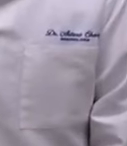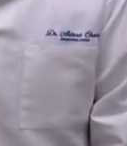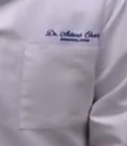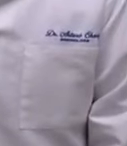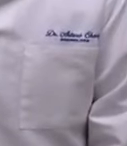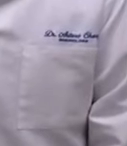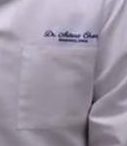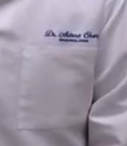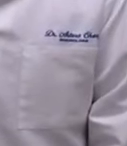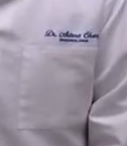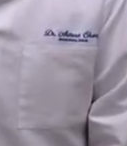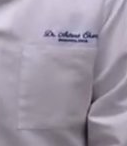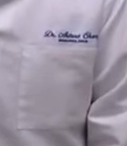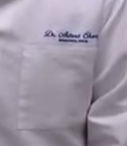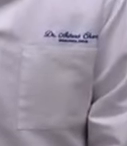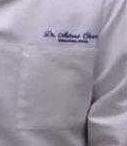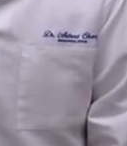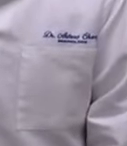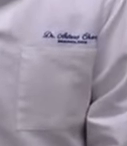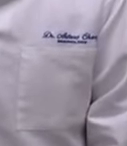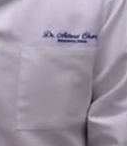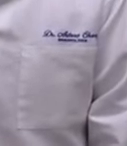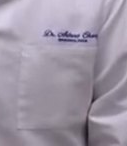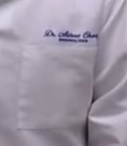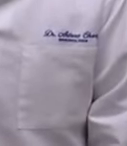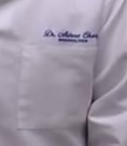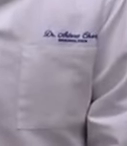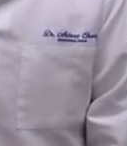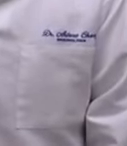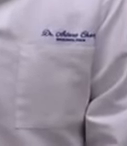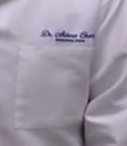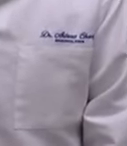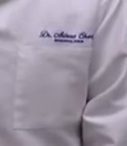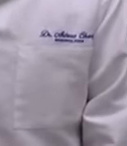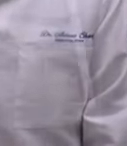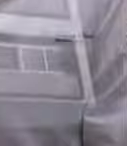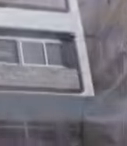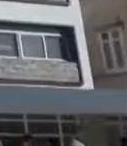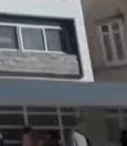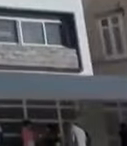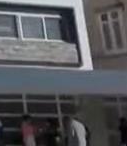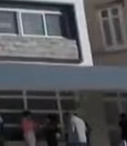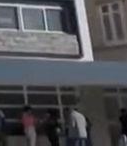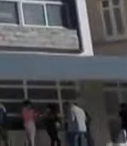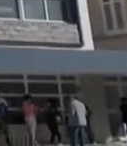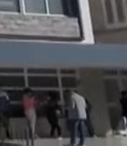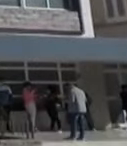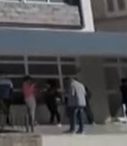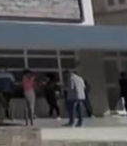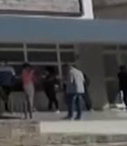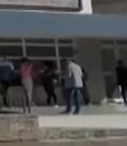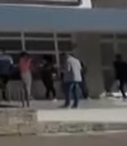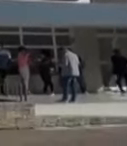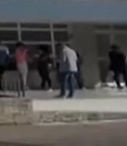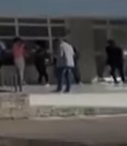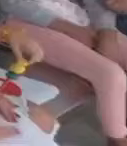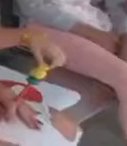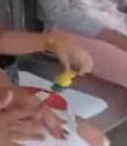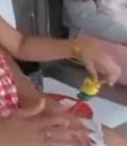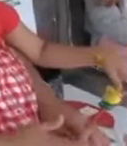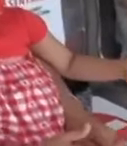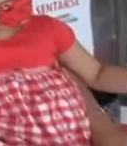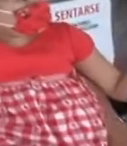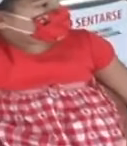En tiempos difíciles de pandemia de SARS-CoV-2, en el Instituto de Hematología e Inmunología nos hemos mantenido brindando una